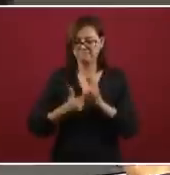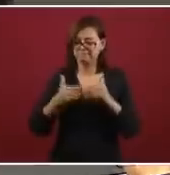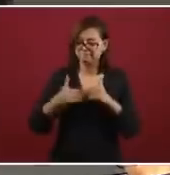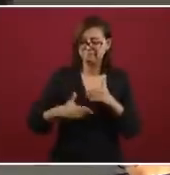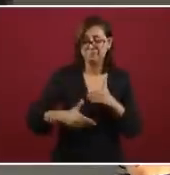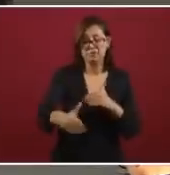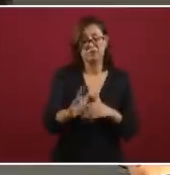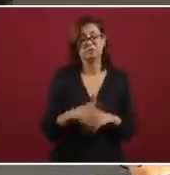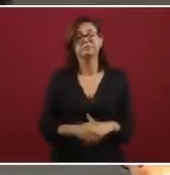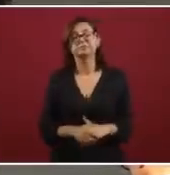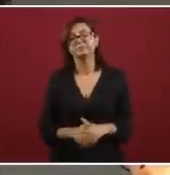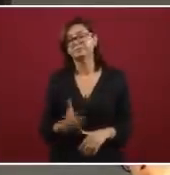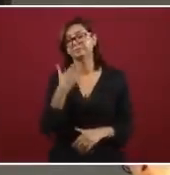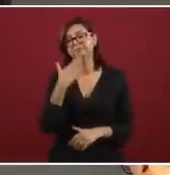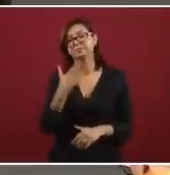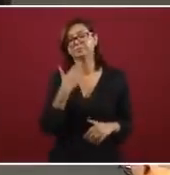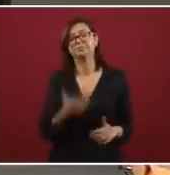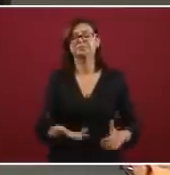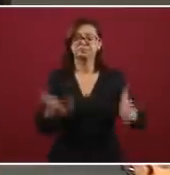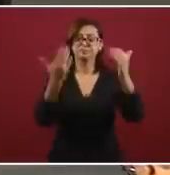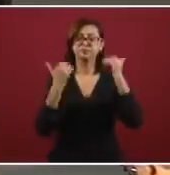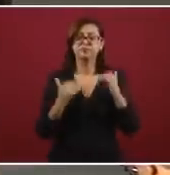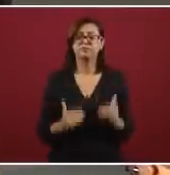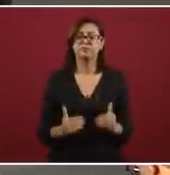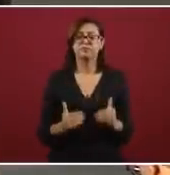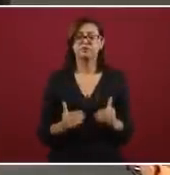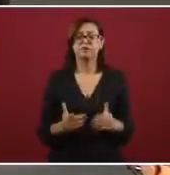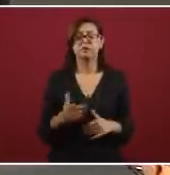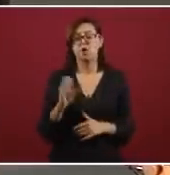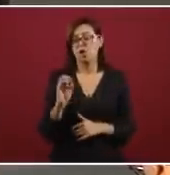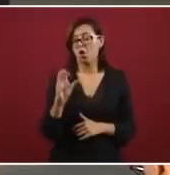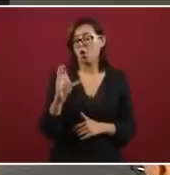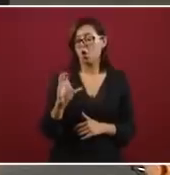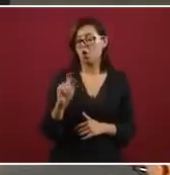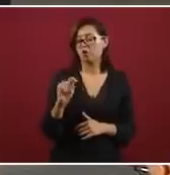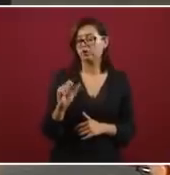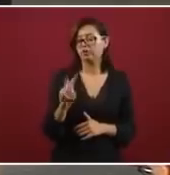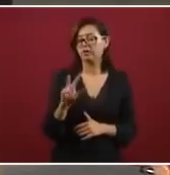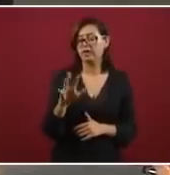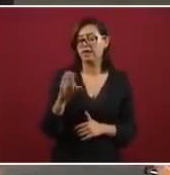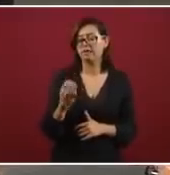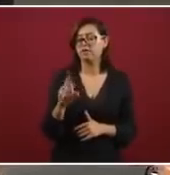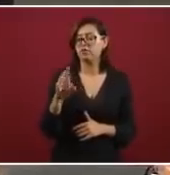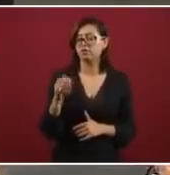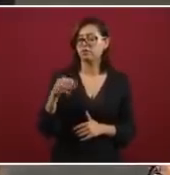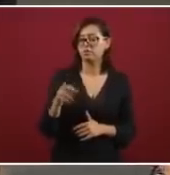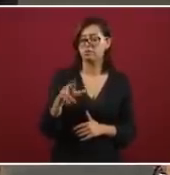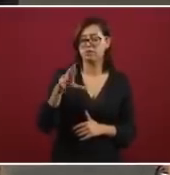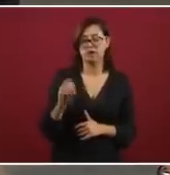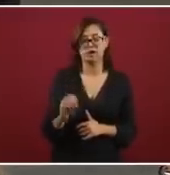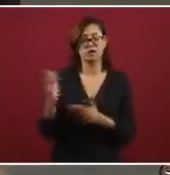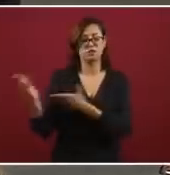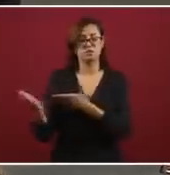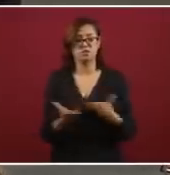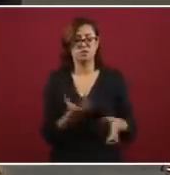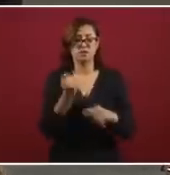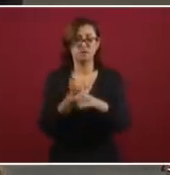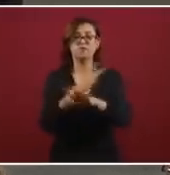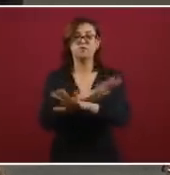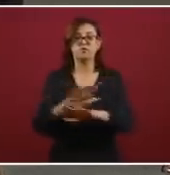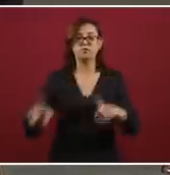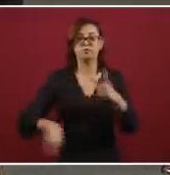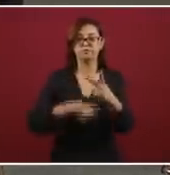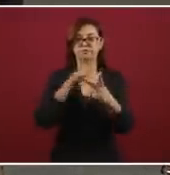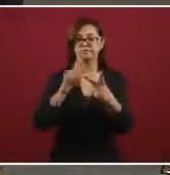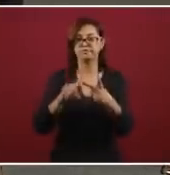Bueno, vamos a que Octavio Romero Oropeza nos informe y luego Rocío Nal